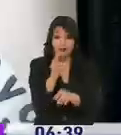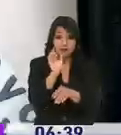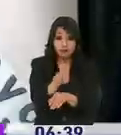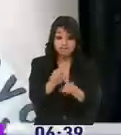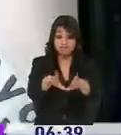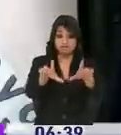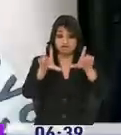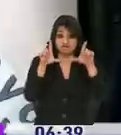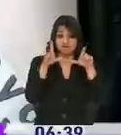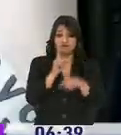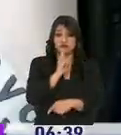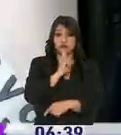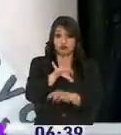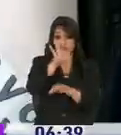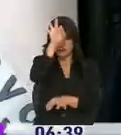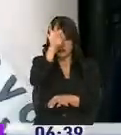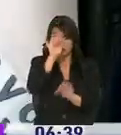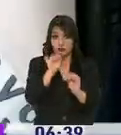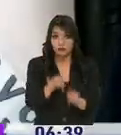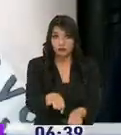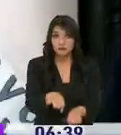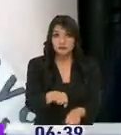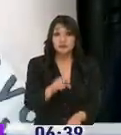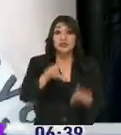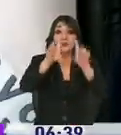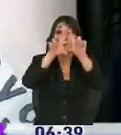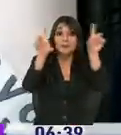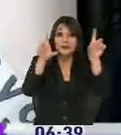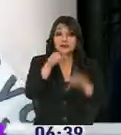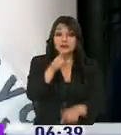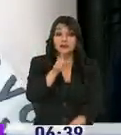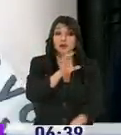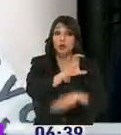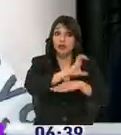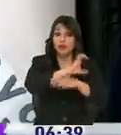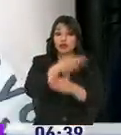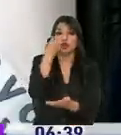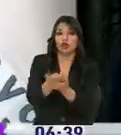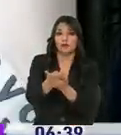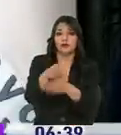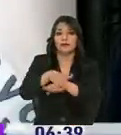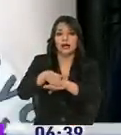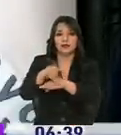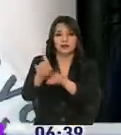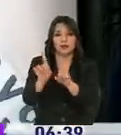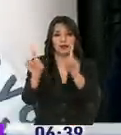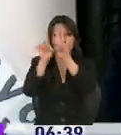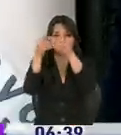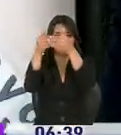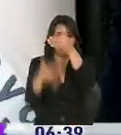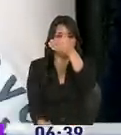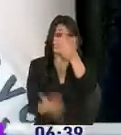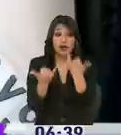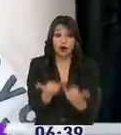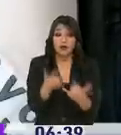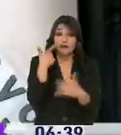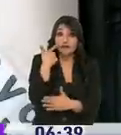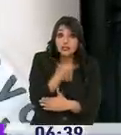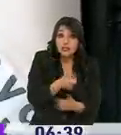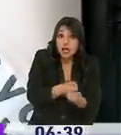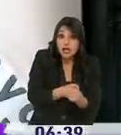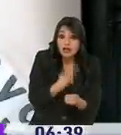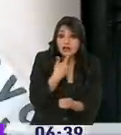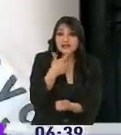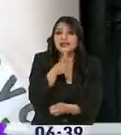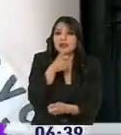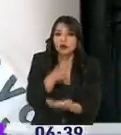Esta empresa ecuatoriana compró las bases de datos. Ahora la investigación que se pidió a Fiscalía es esta, ¿a quién se